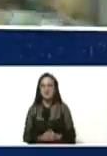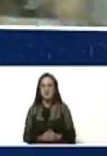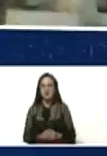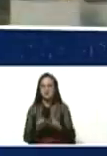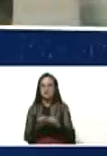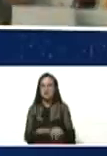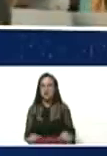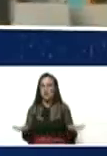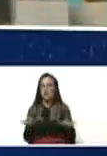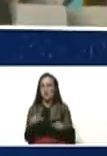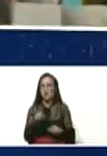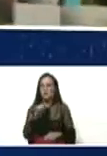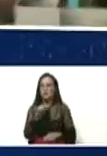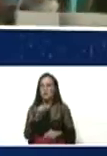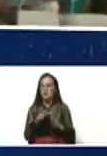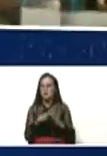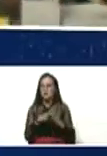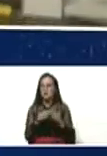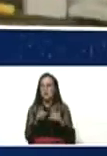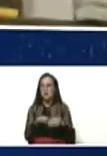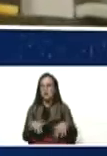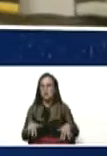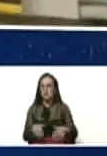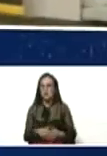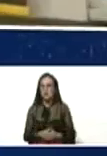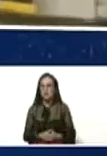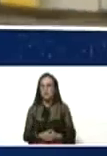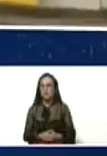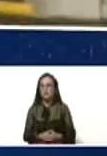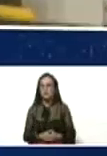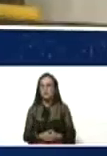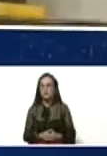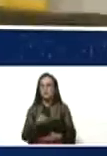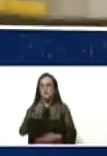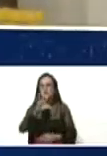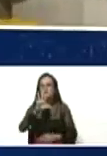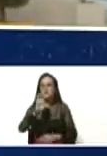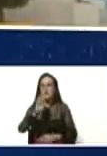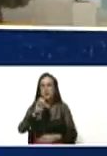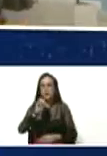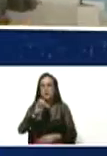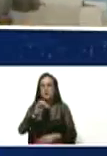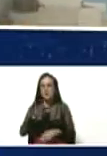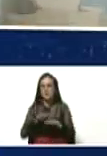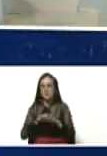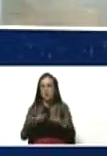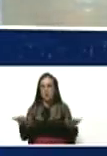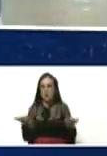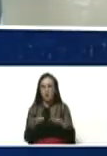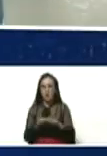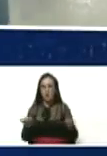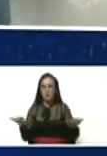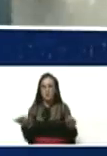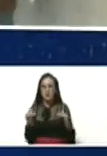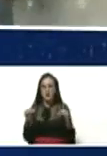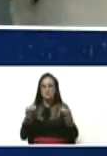desplegado para esta área de toda la infraestructura con 350 mantos. Correcto. ¿Sí? Que han